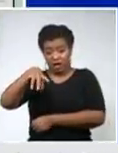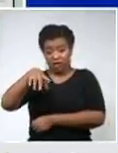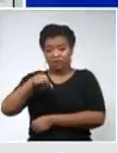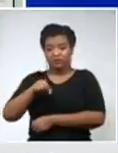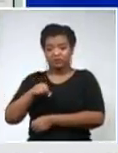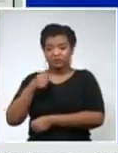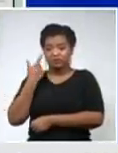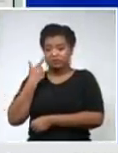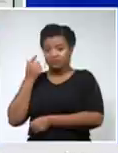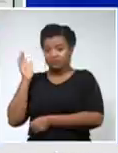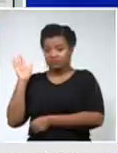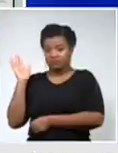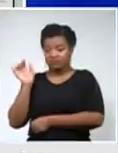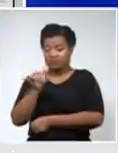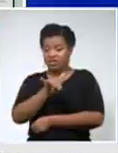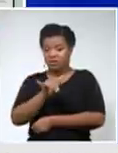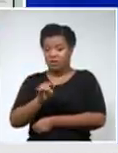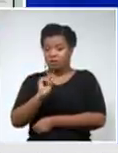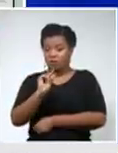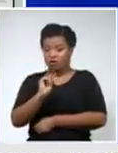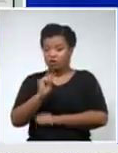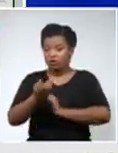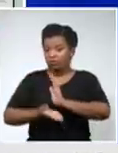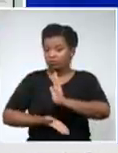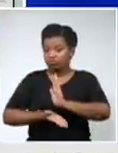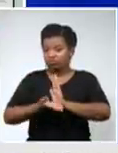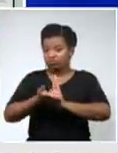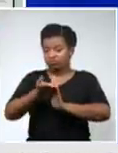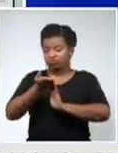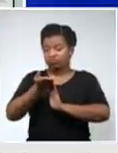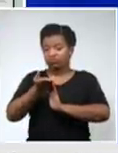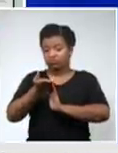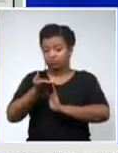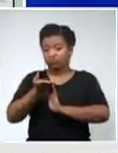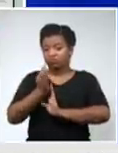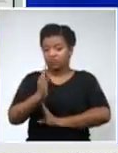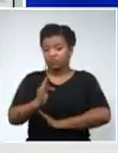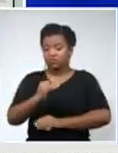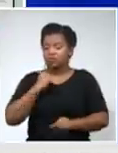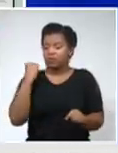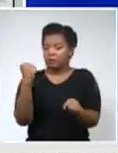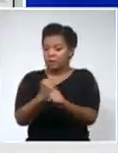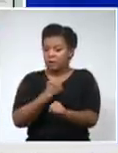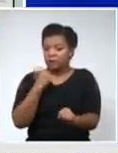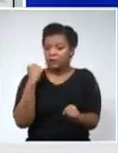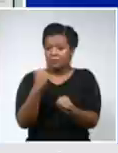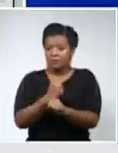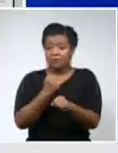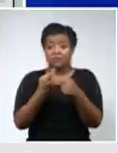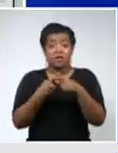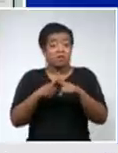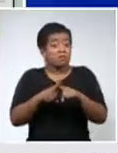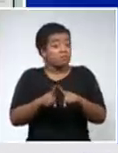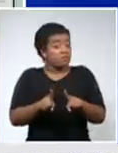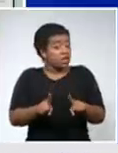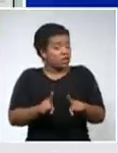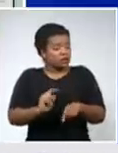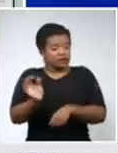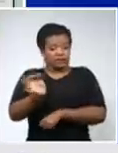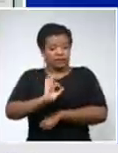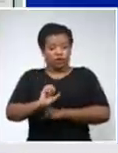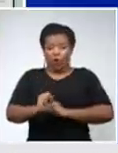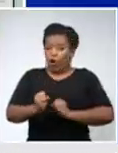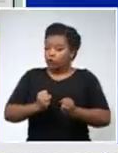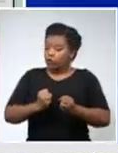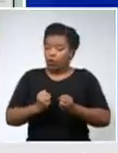un incremento que ha venido teniendo, que también se trabaja, pero que todavía ha costado un poco